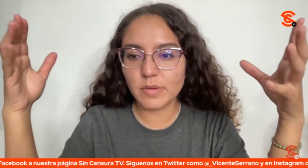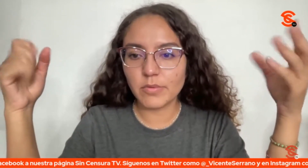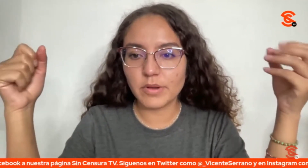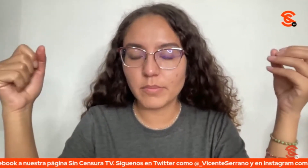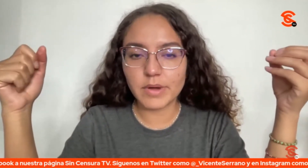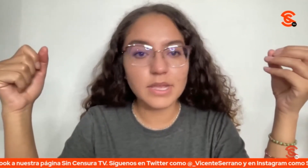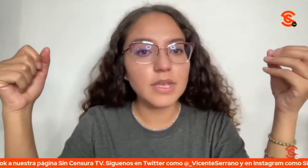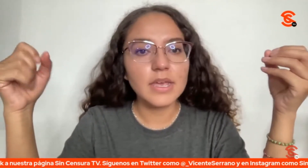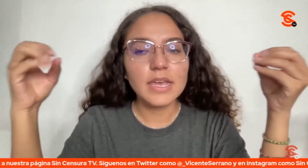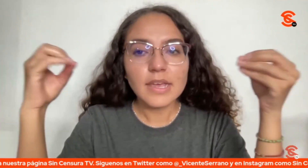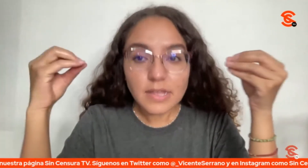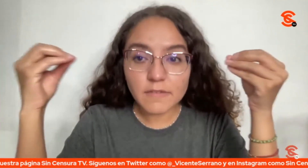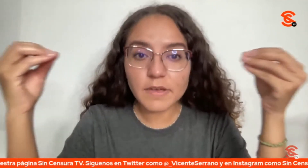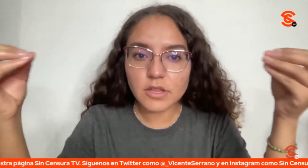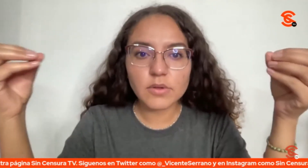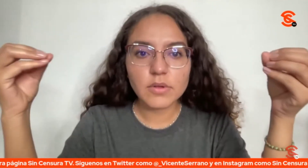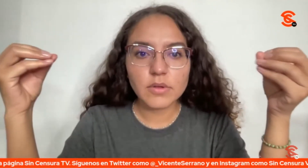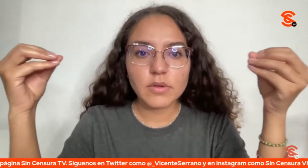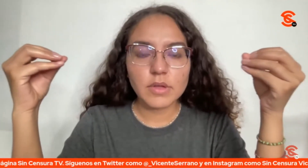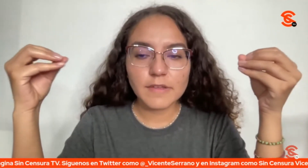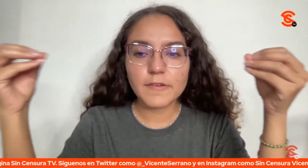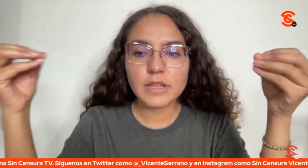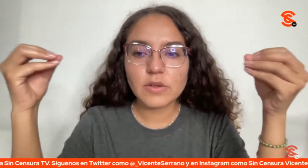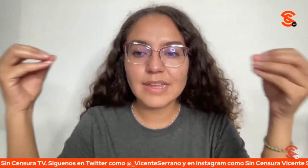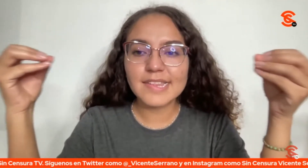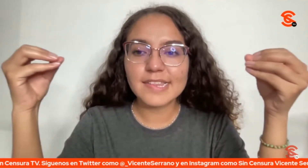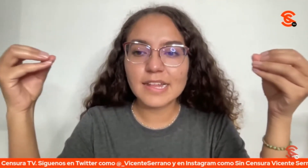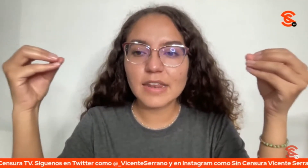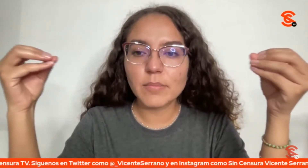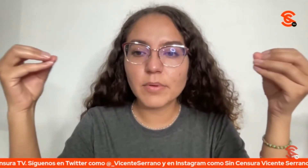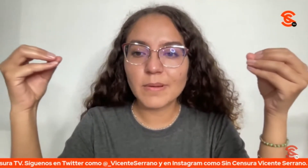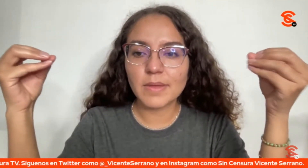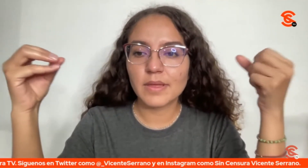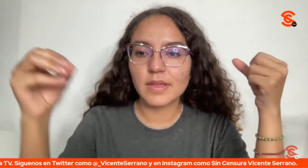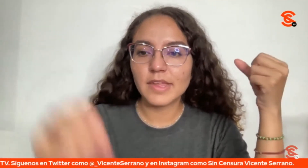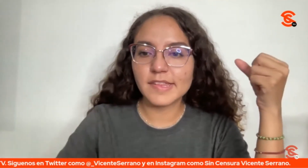alturas me ponen por aquí. En efecto, ese es el gran problema.